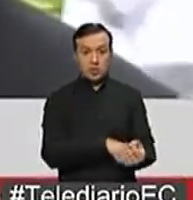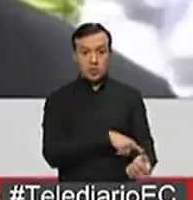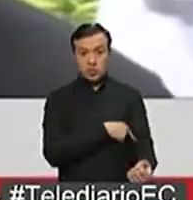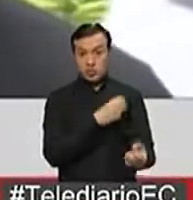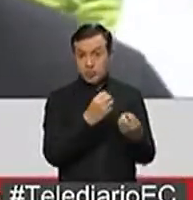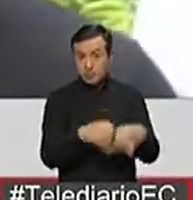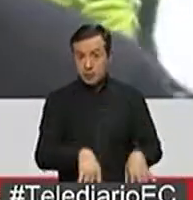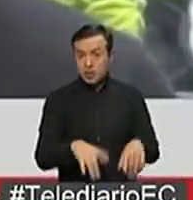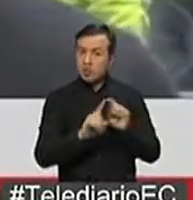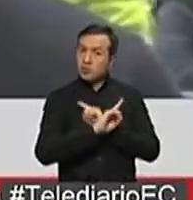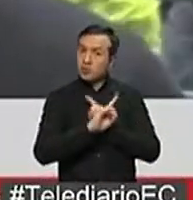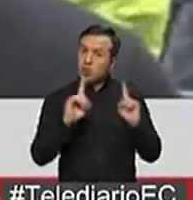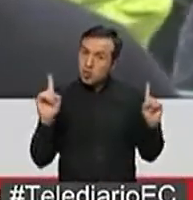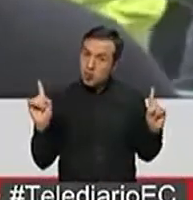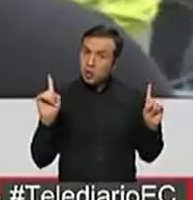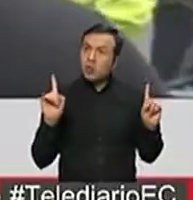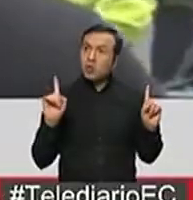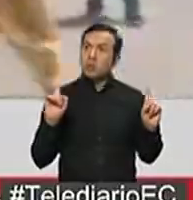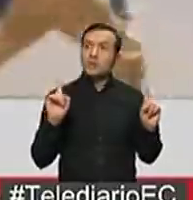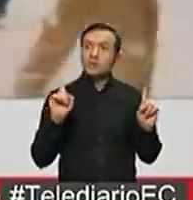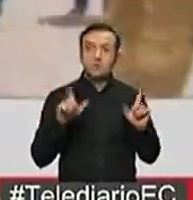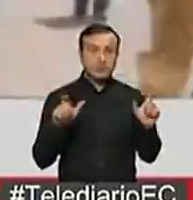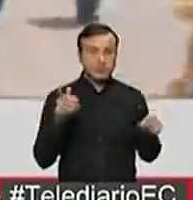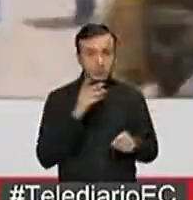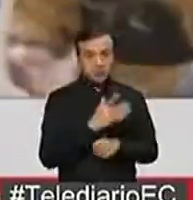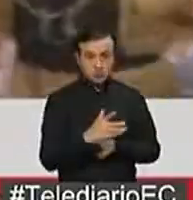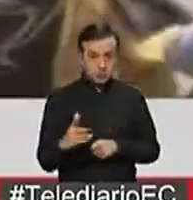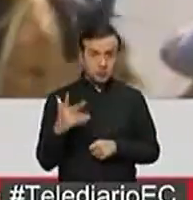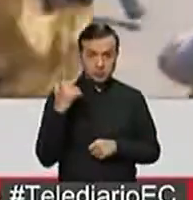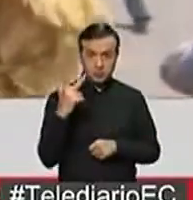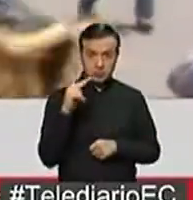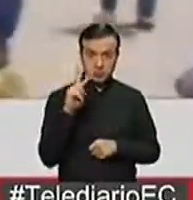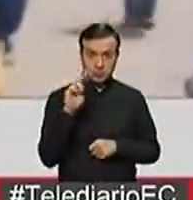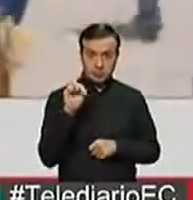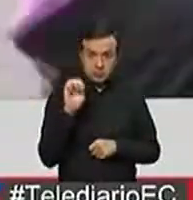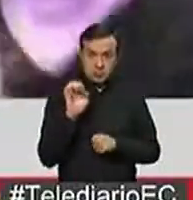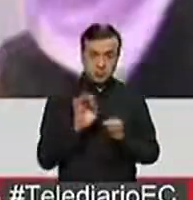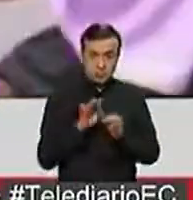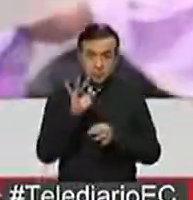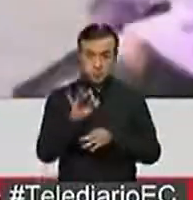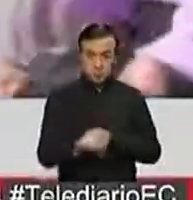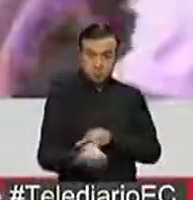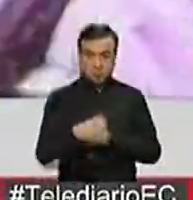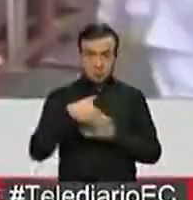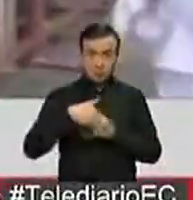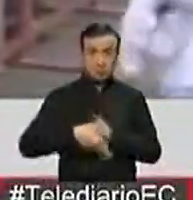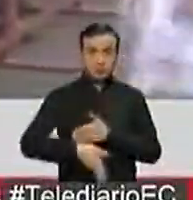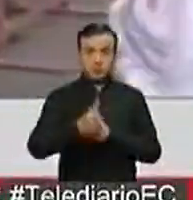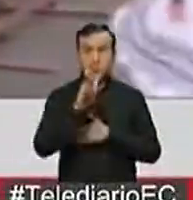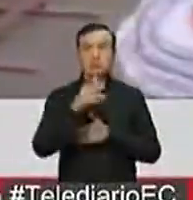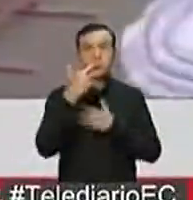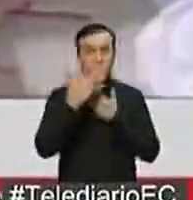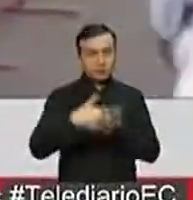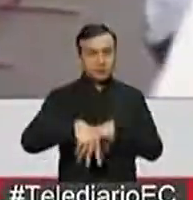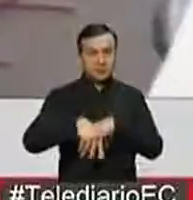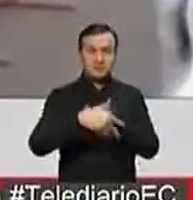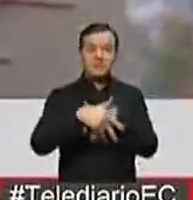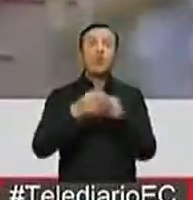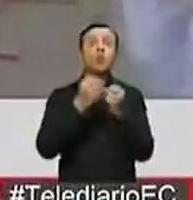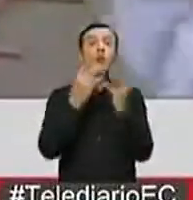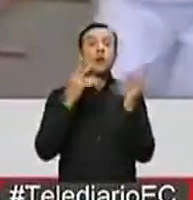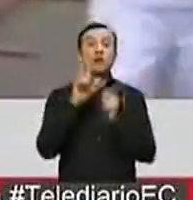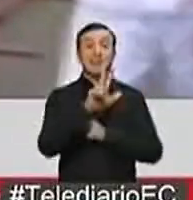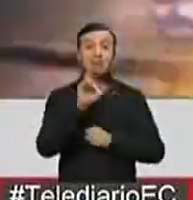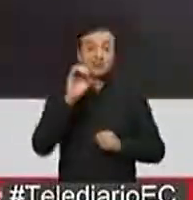se pierdan, que sean conocidas. En los 3 kilómetros del trayecto, las comparsas deleitaron a los más de